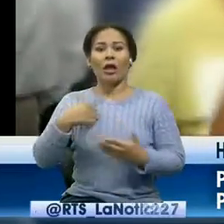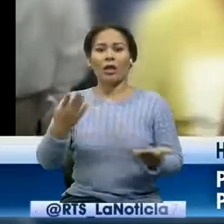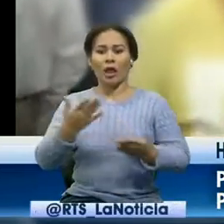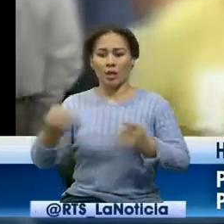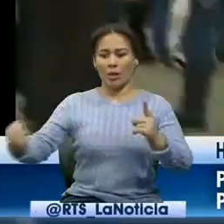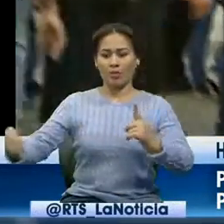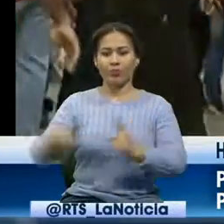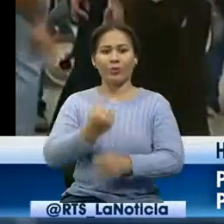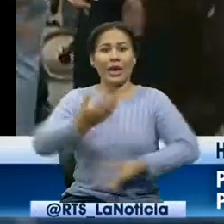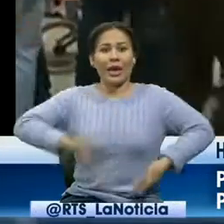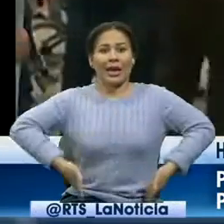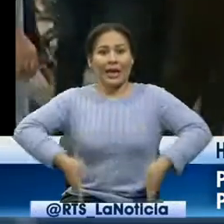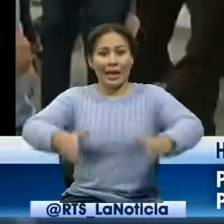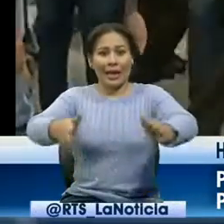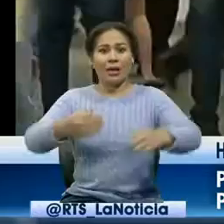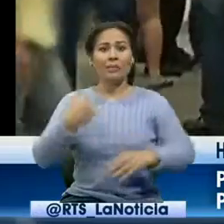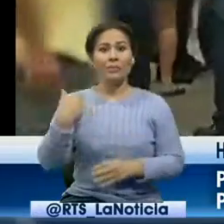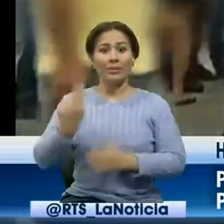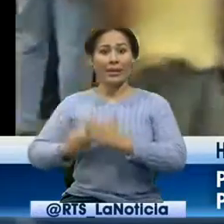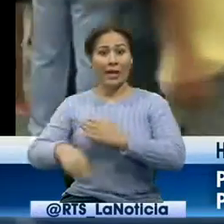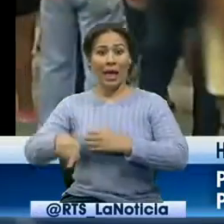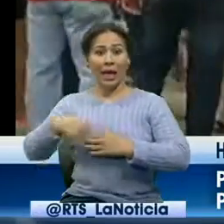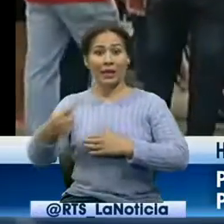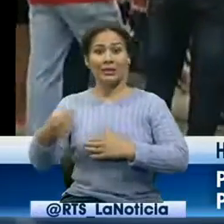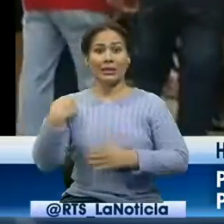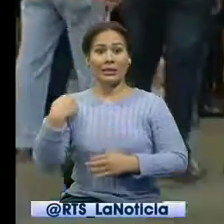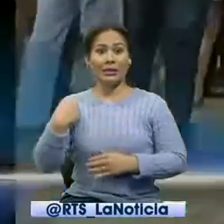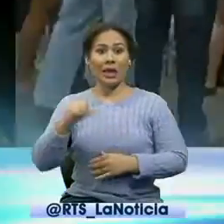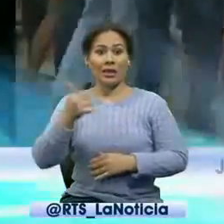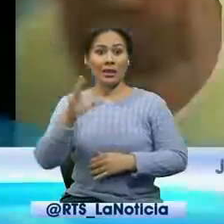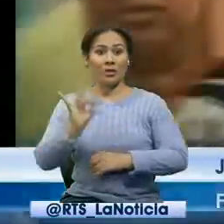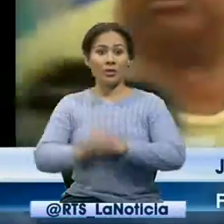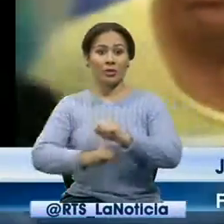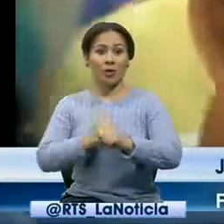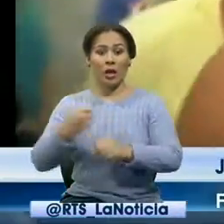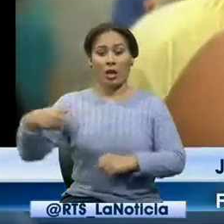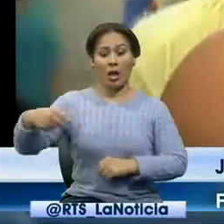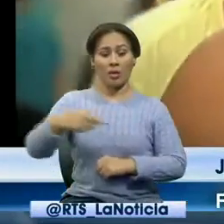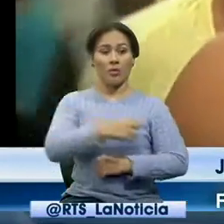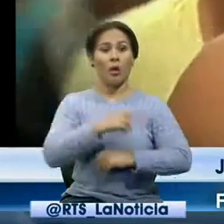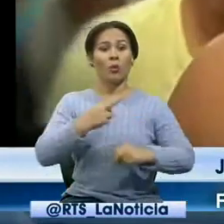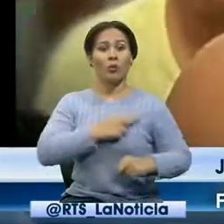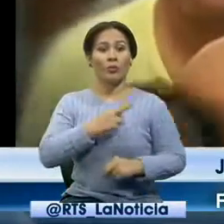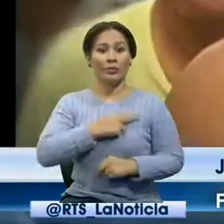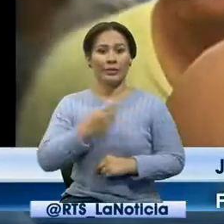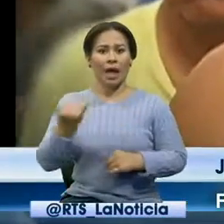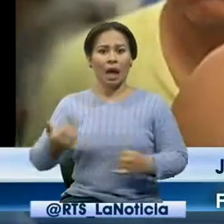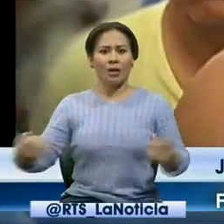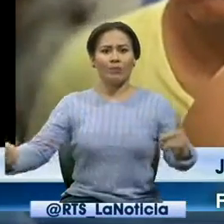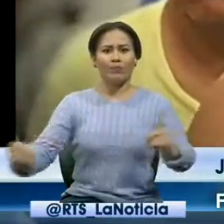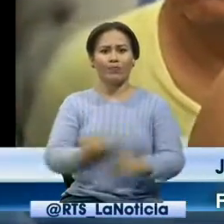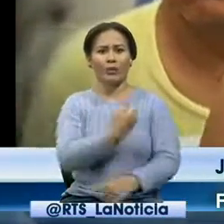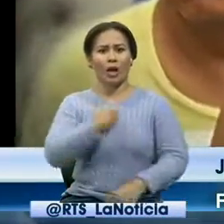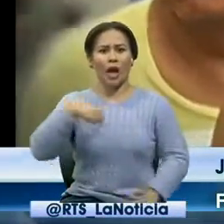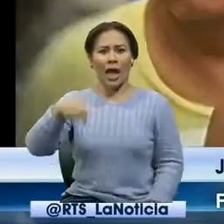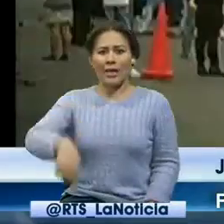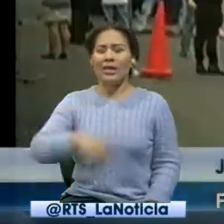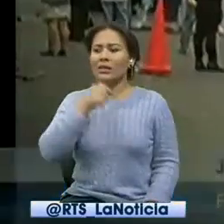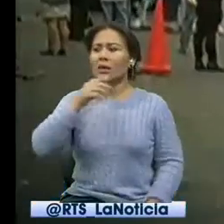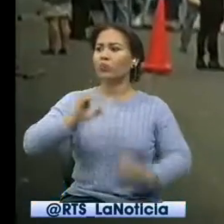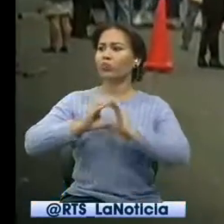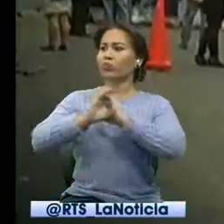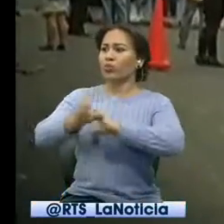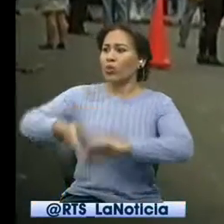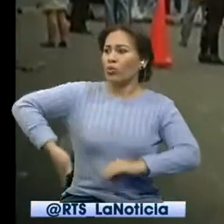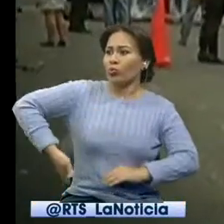lado de la perimetral. 18 años, iba a la universidad cuando la atropelló un carro. El día de ayer, ¿a quién atropellaron? Al vecino mío, un vecino don Franco, que